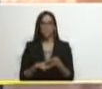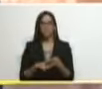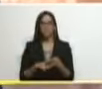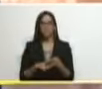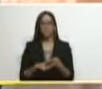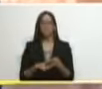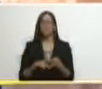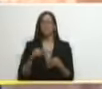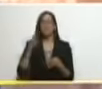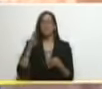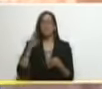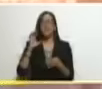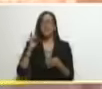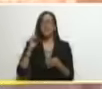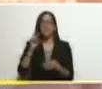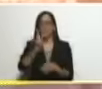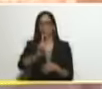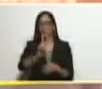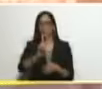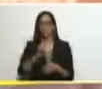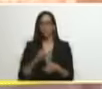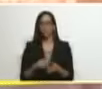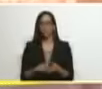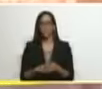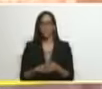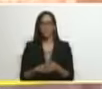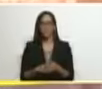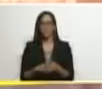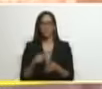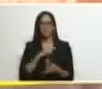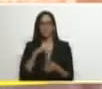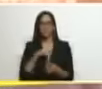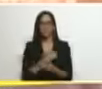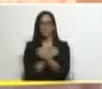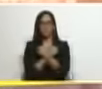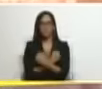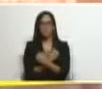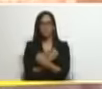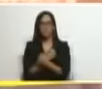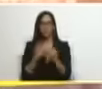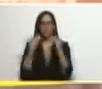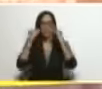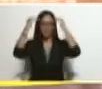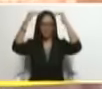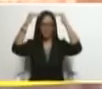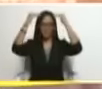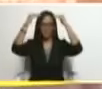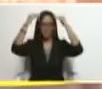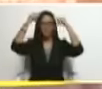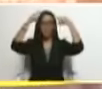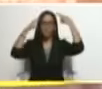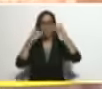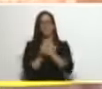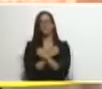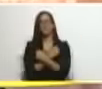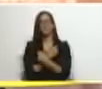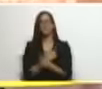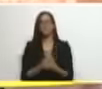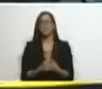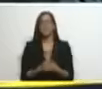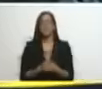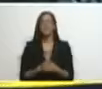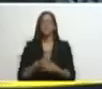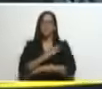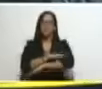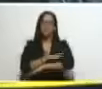Rafael Caldera 2, de nuestro amado comandante presidente Hugo Chávez, y la posición que he mantenido como